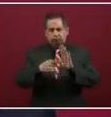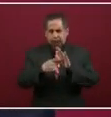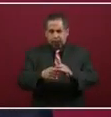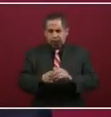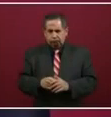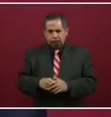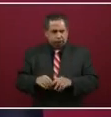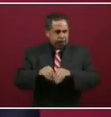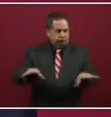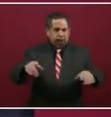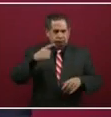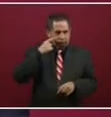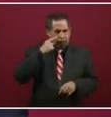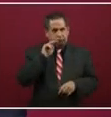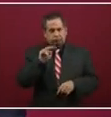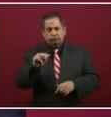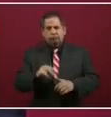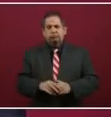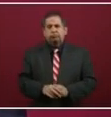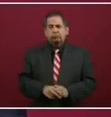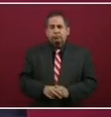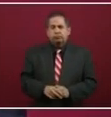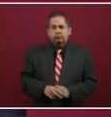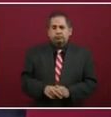a ustedes.